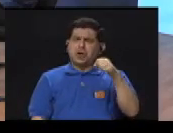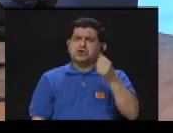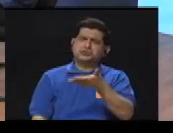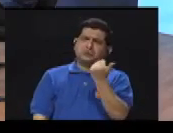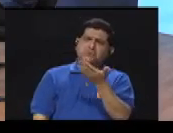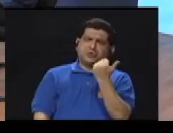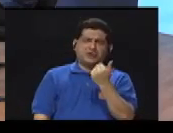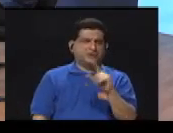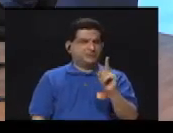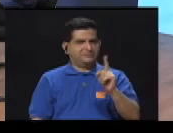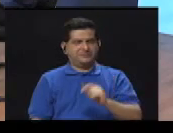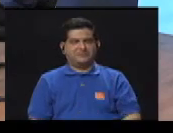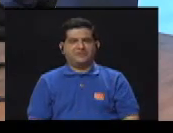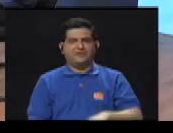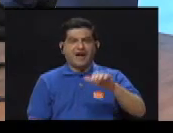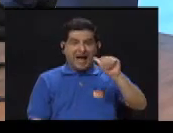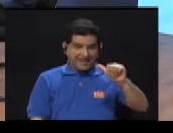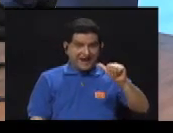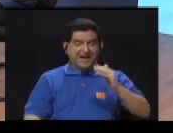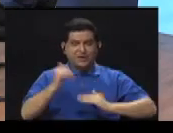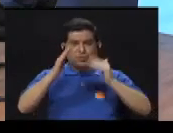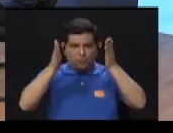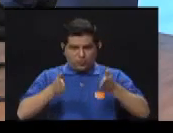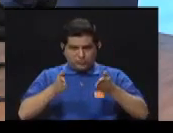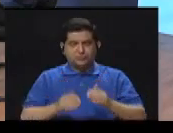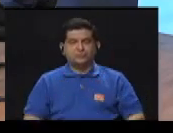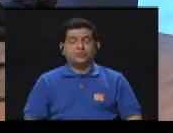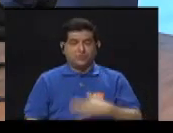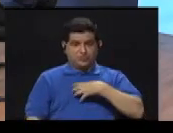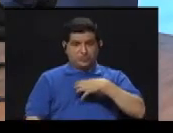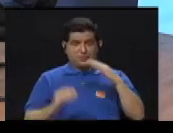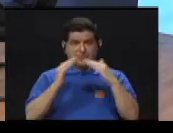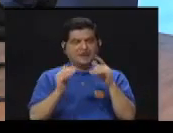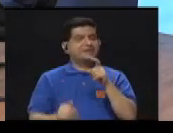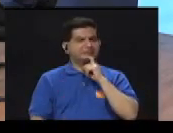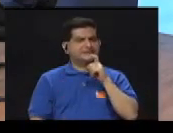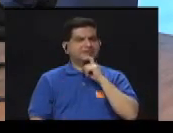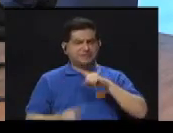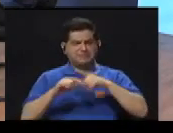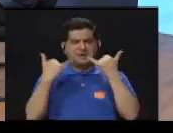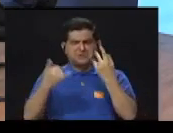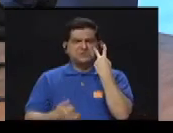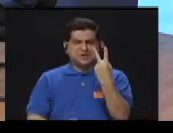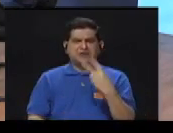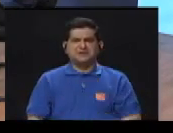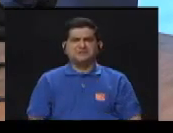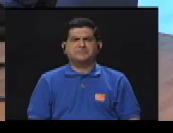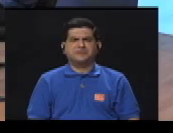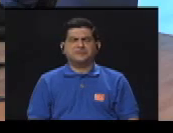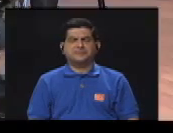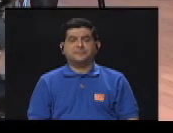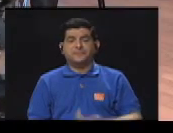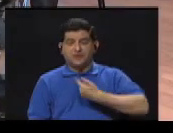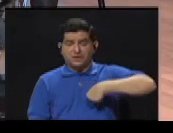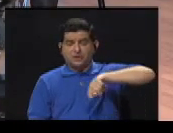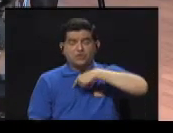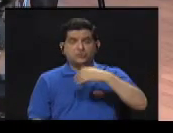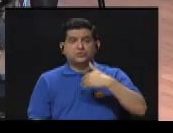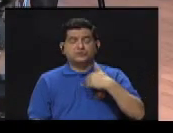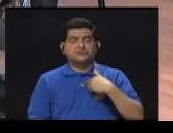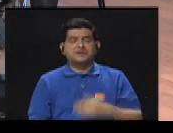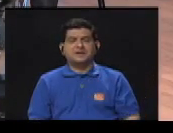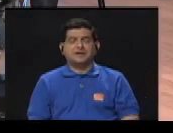sí, vengan de una. Con Adriano, de hecho, que era el que construía su casa, nos costó un poco. Pero ya cuando él vio que, digamos, que nosotros